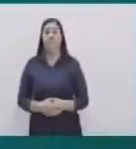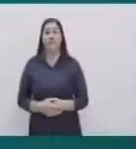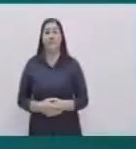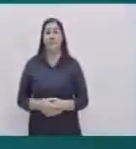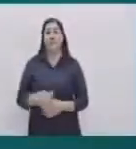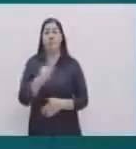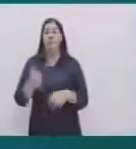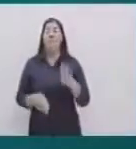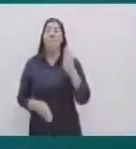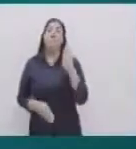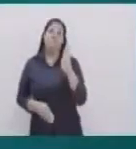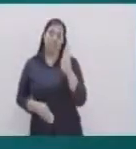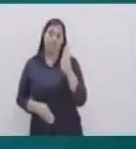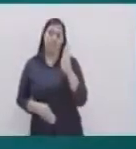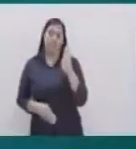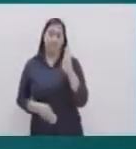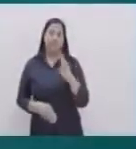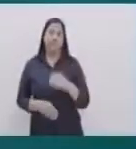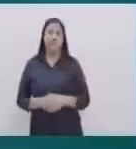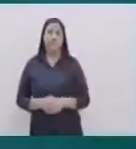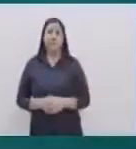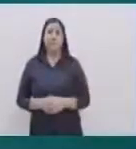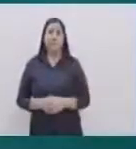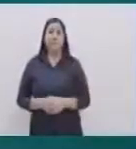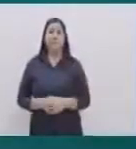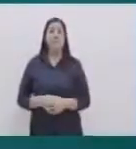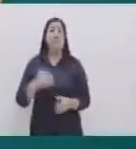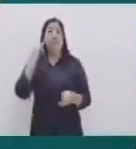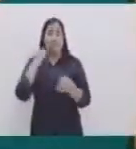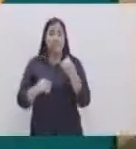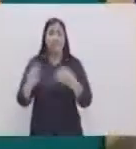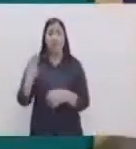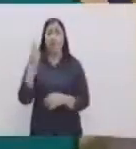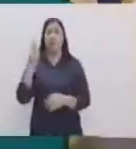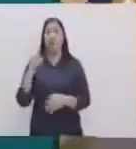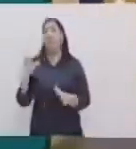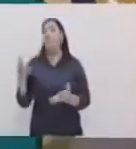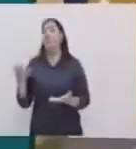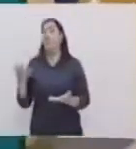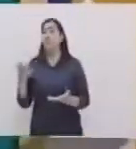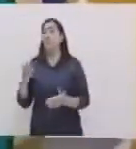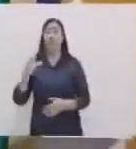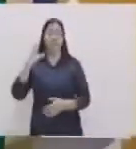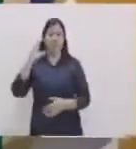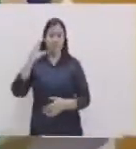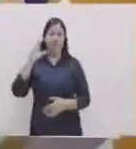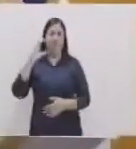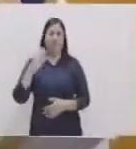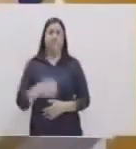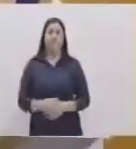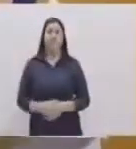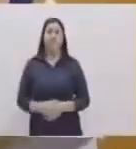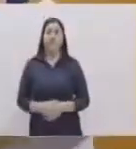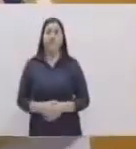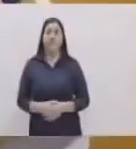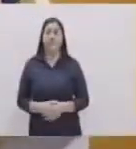lo vamos a llamar B, y vamos a dibujar un tercero hacia acá, que vamos a llamar